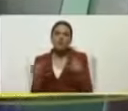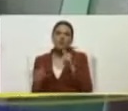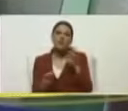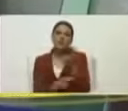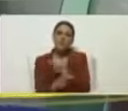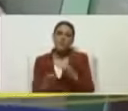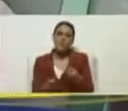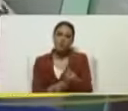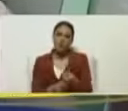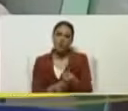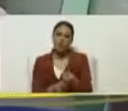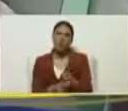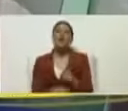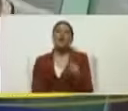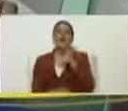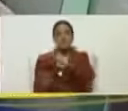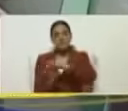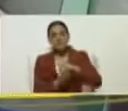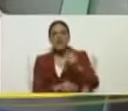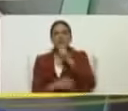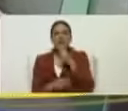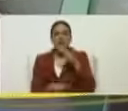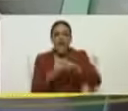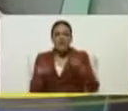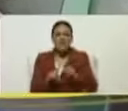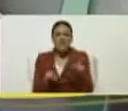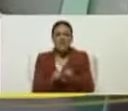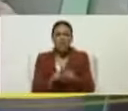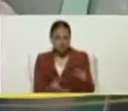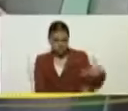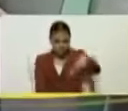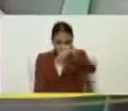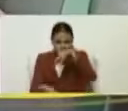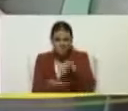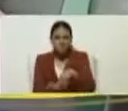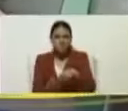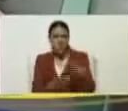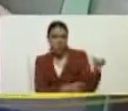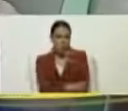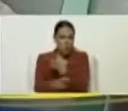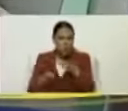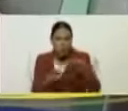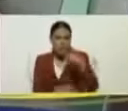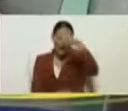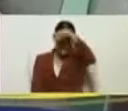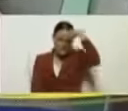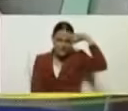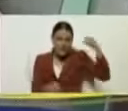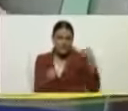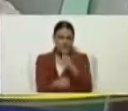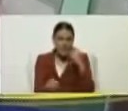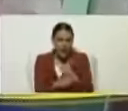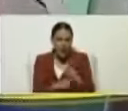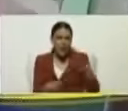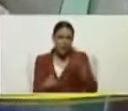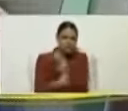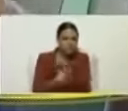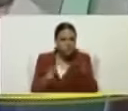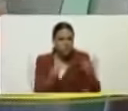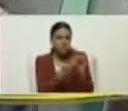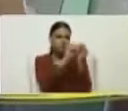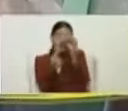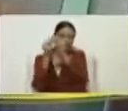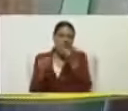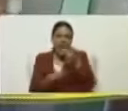¿Y quién se puso los pantalones, las botas, para trabajar, recuperar este país y hacer el